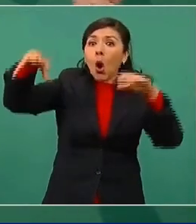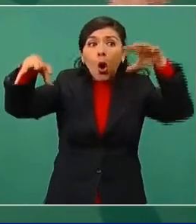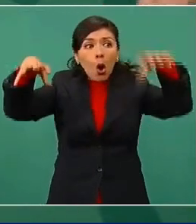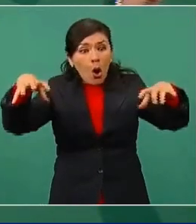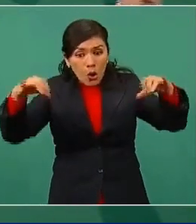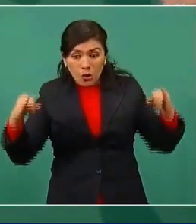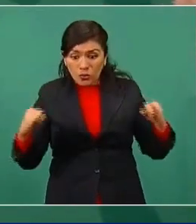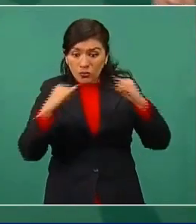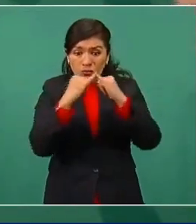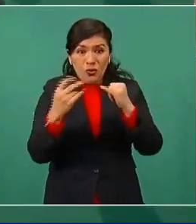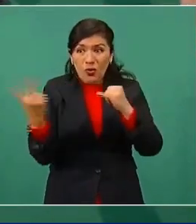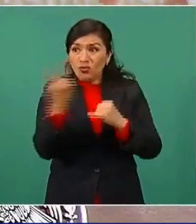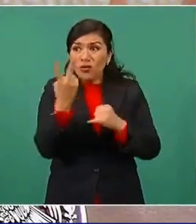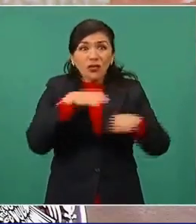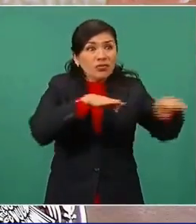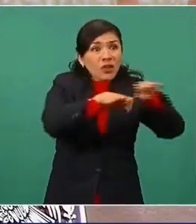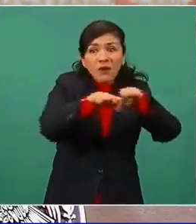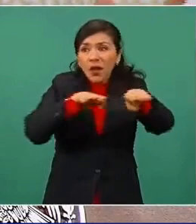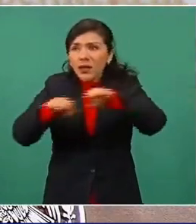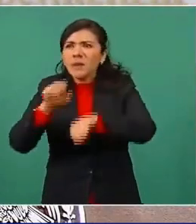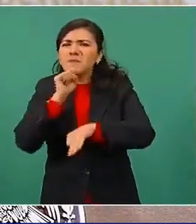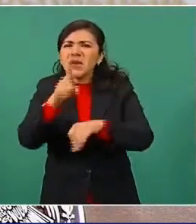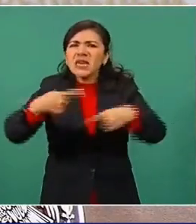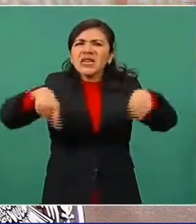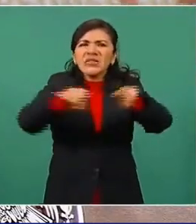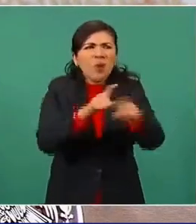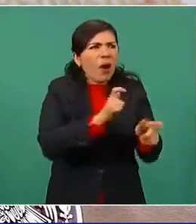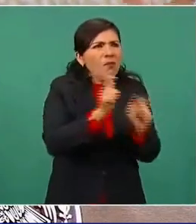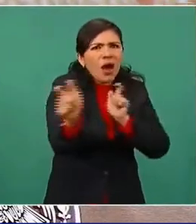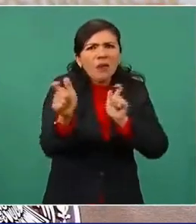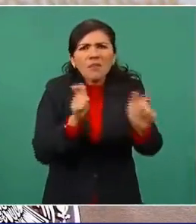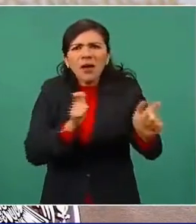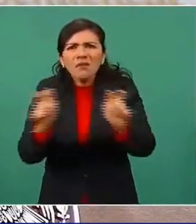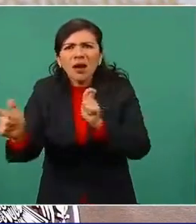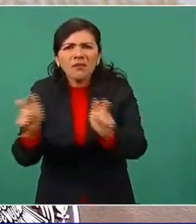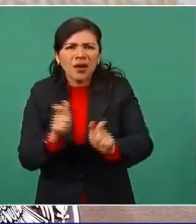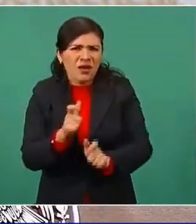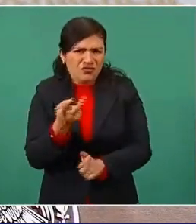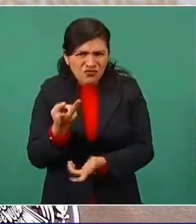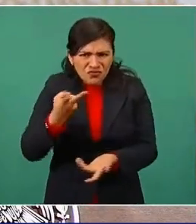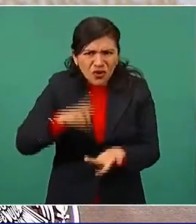Entonces, el gobierno, para tener controlado a todos,